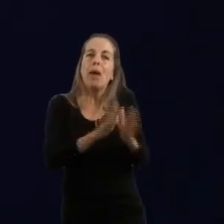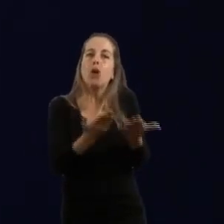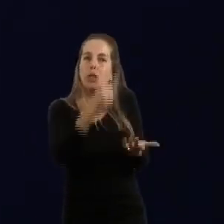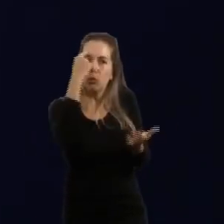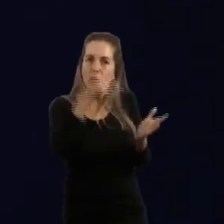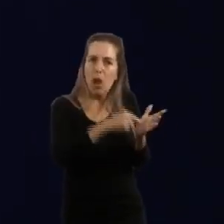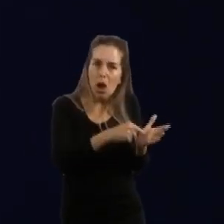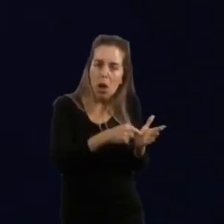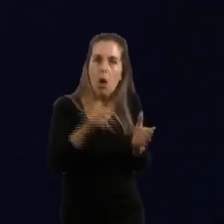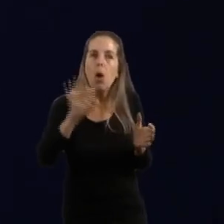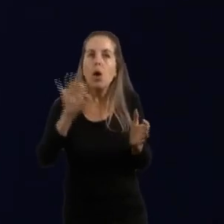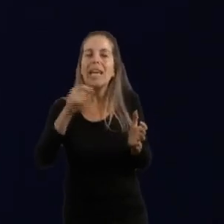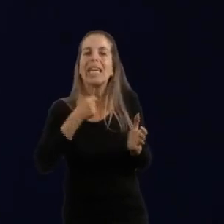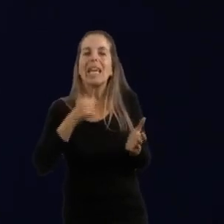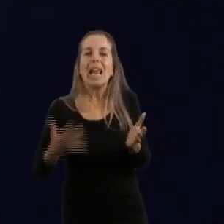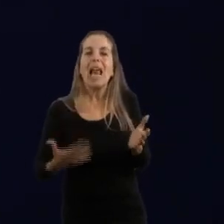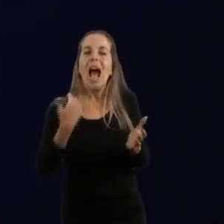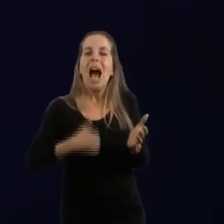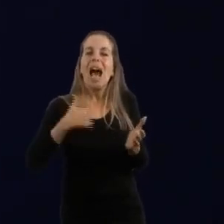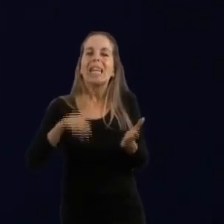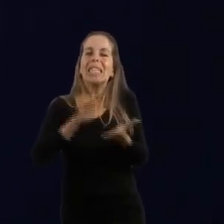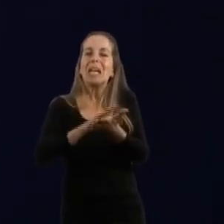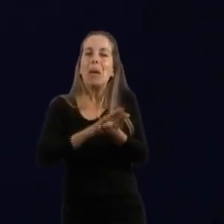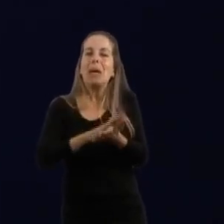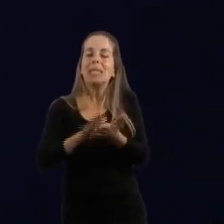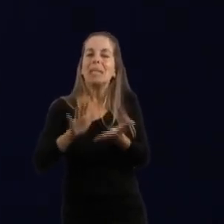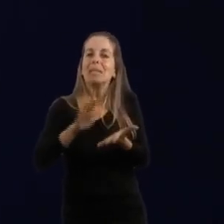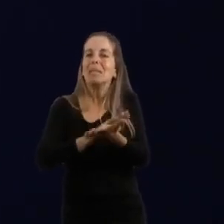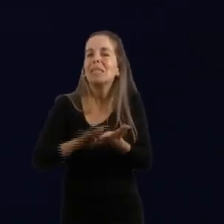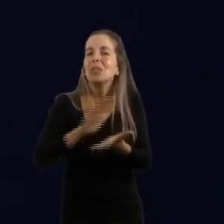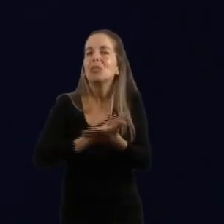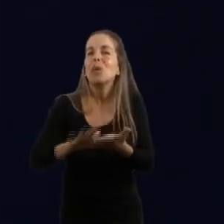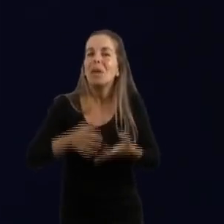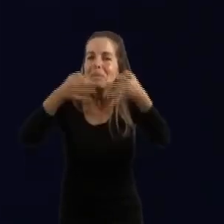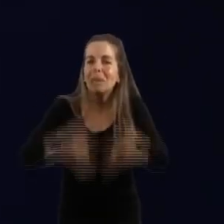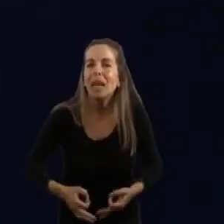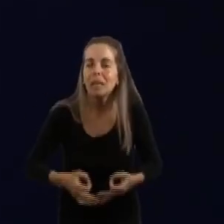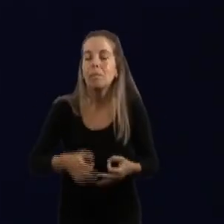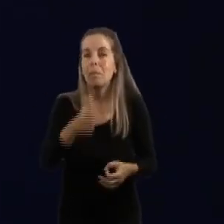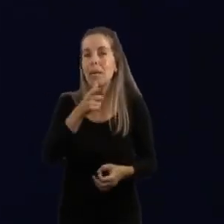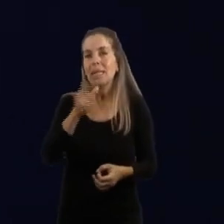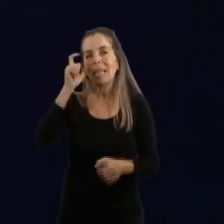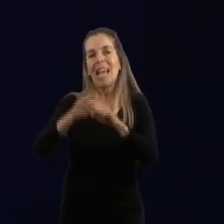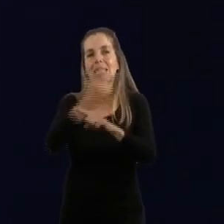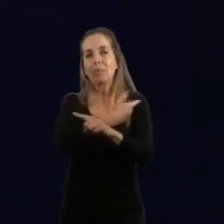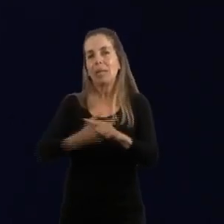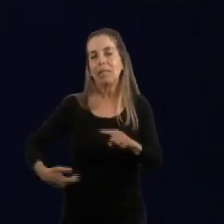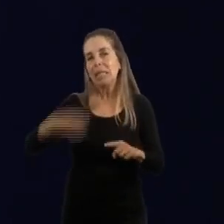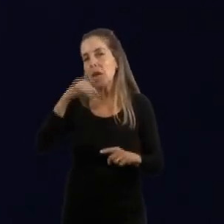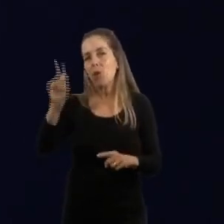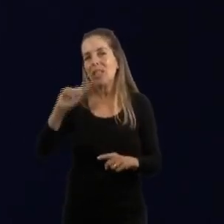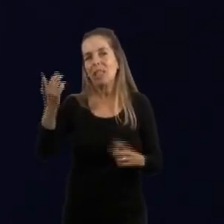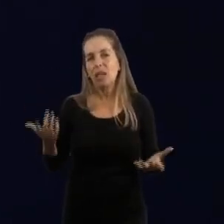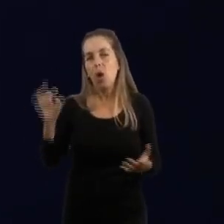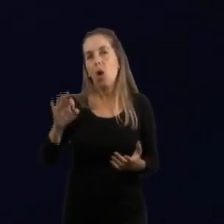Y la verdad es que no entendió nada. El expresidente no entendió lo que está pasando, no entendió hacia dónde va la Argentina, no entendió qué votaron